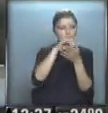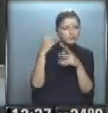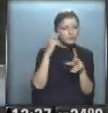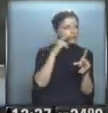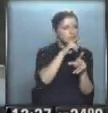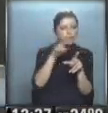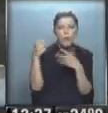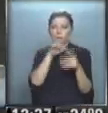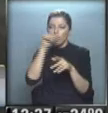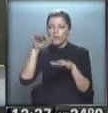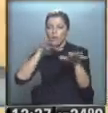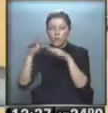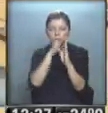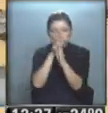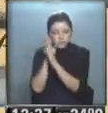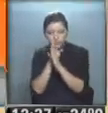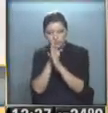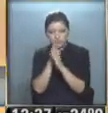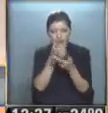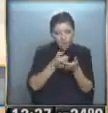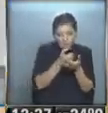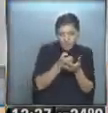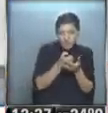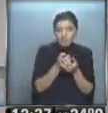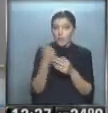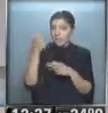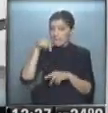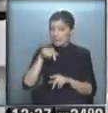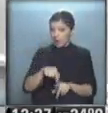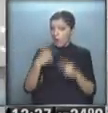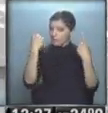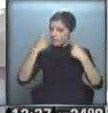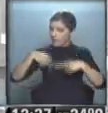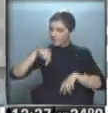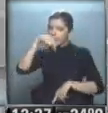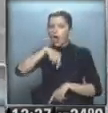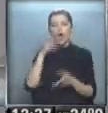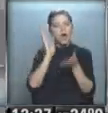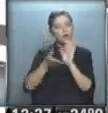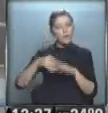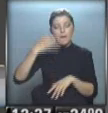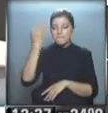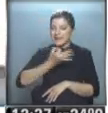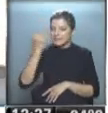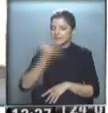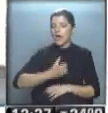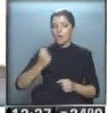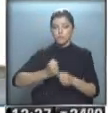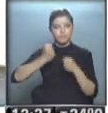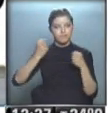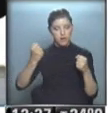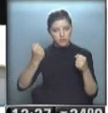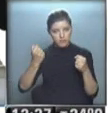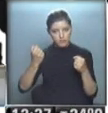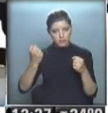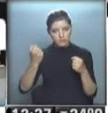del campo enemigo. Los actuales, en cambio, son robots elaborados con gran autonomía de vuelo y una enorme